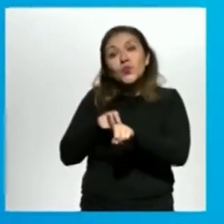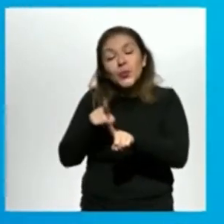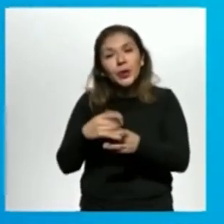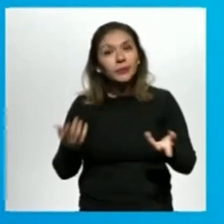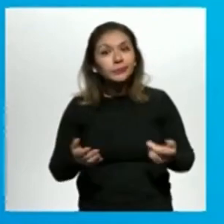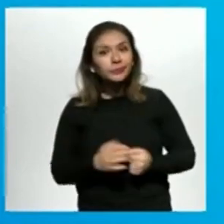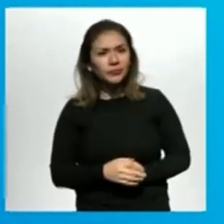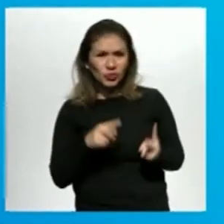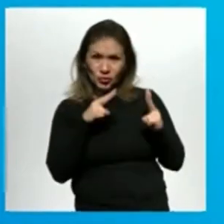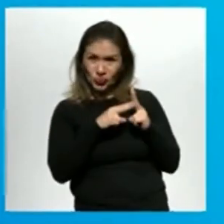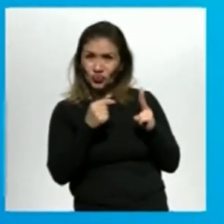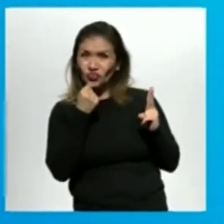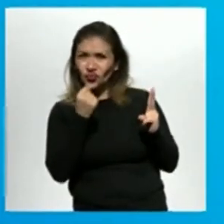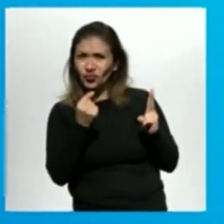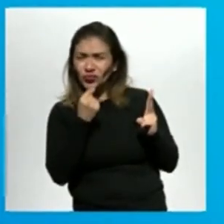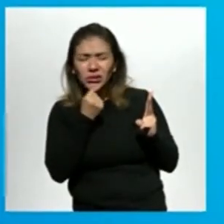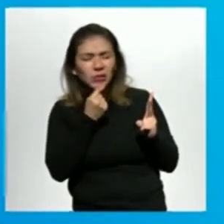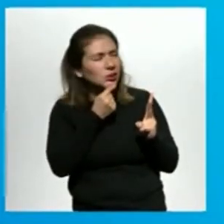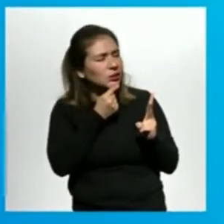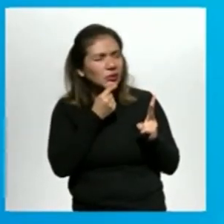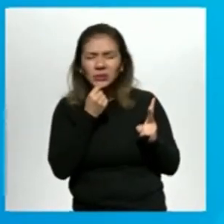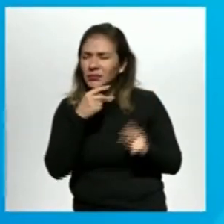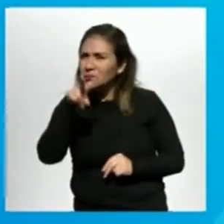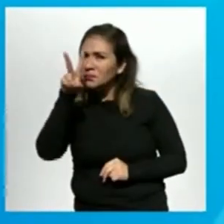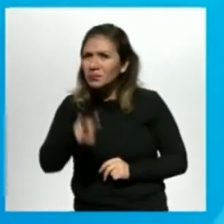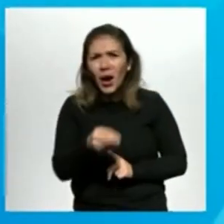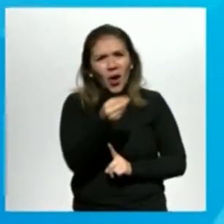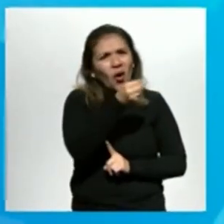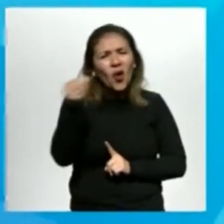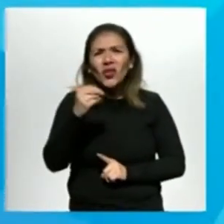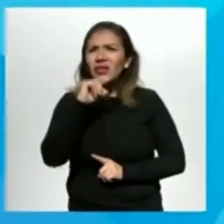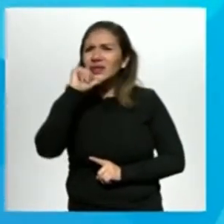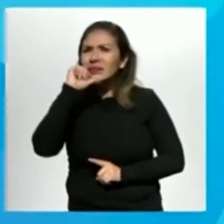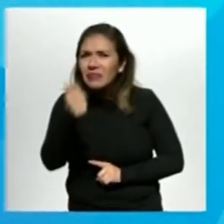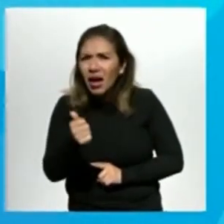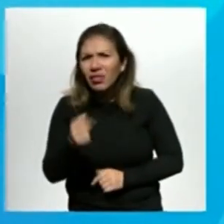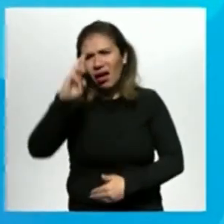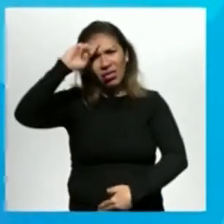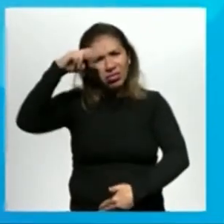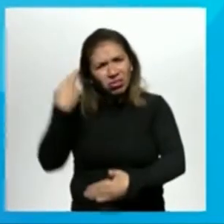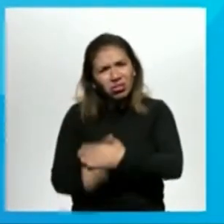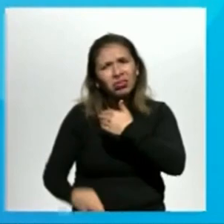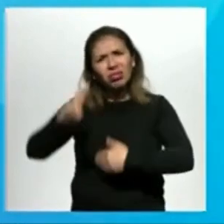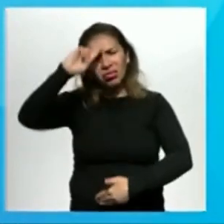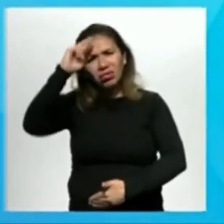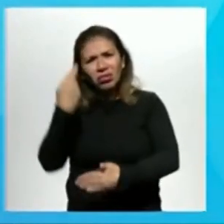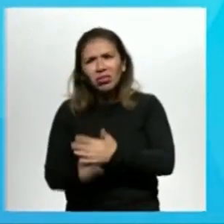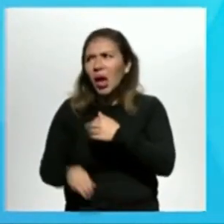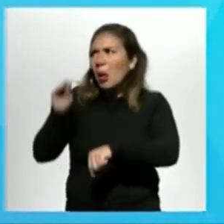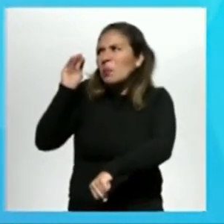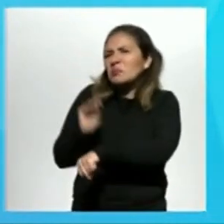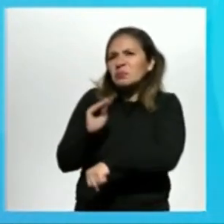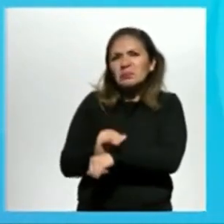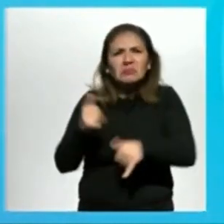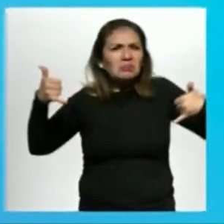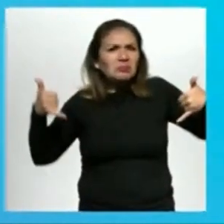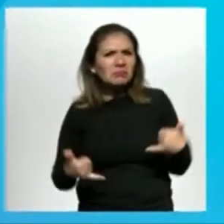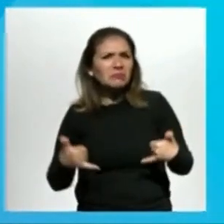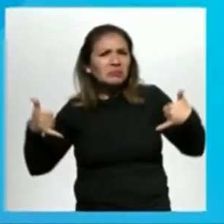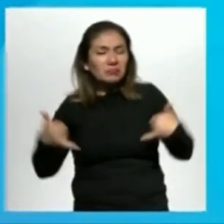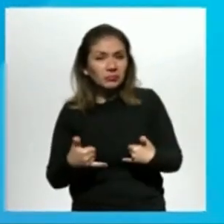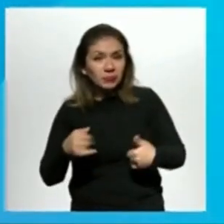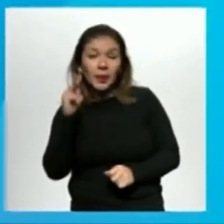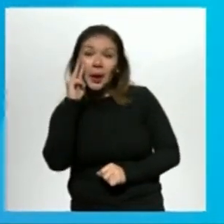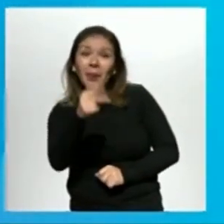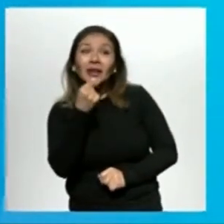Estos niños creaban mucho desorden, pues cualquier regla que había, la ignoraban. Si veían